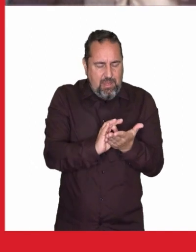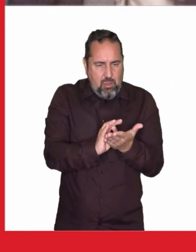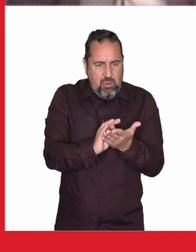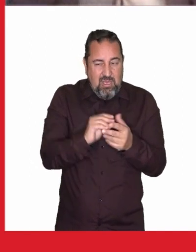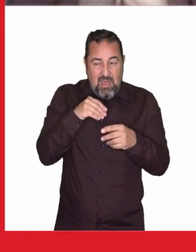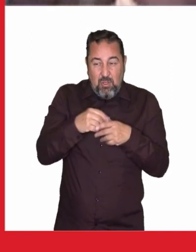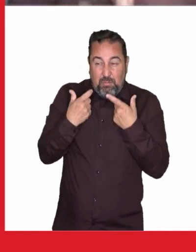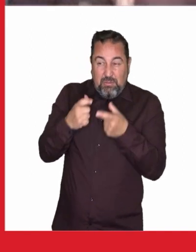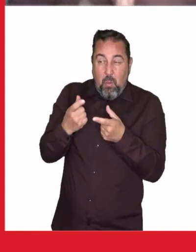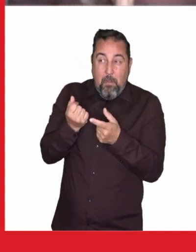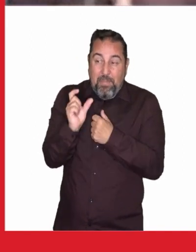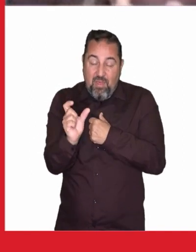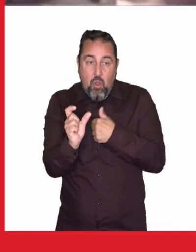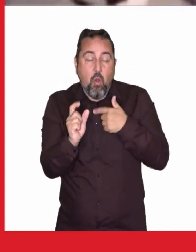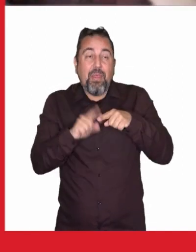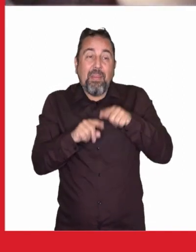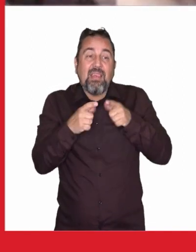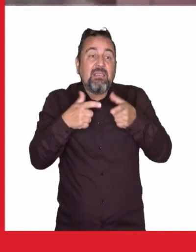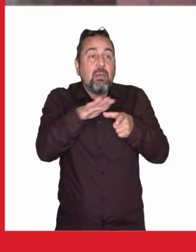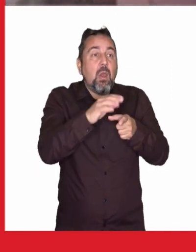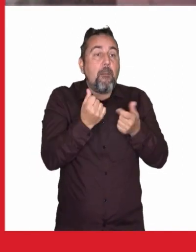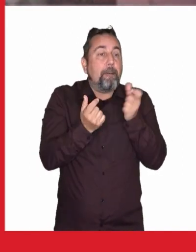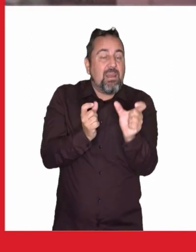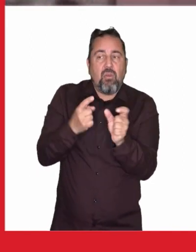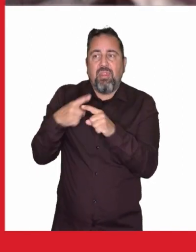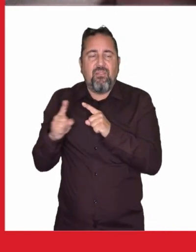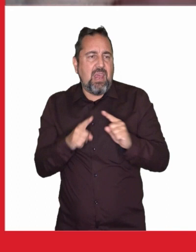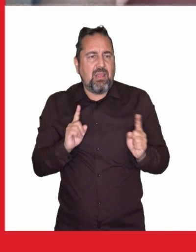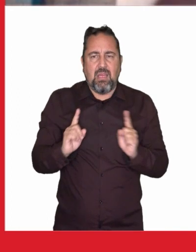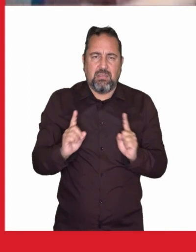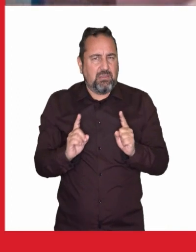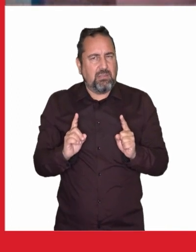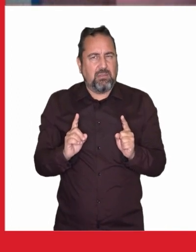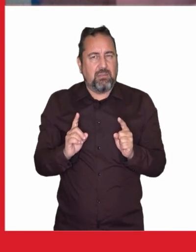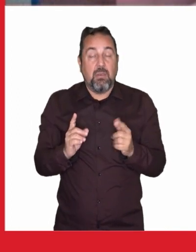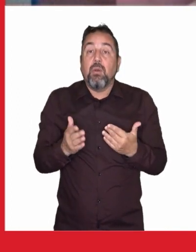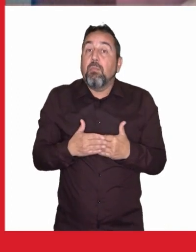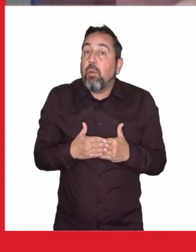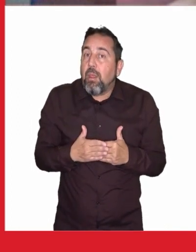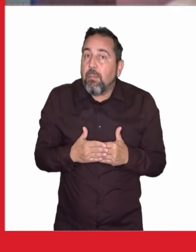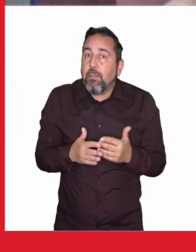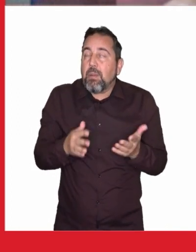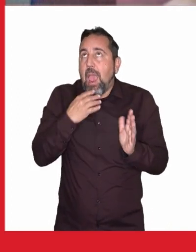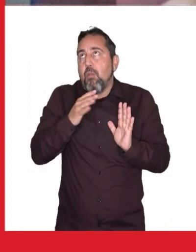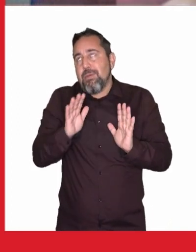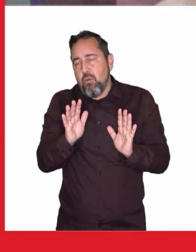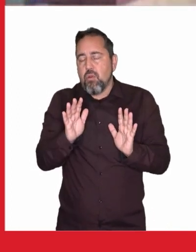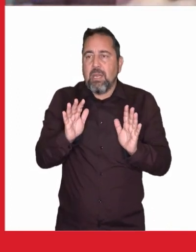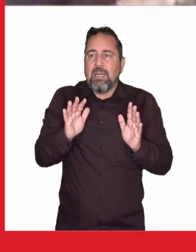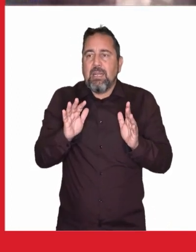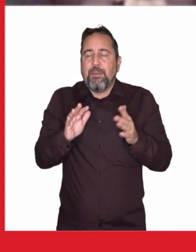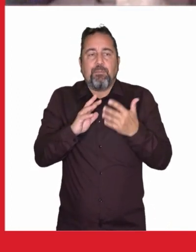nosotros mismas tenemos servicios que en un segmento de mercado vendemos a un precio y en otro segmento de mercado vendemos a otro precio.